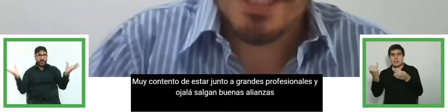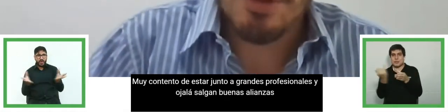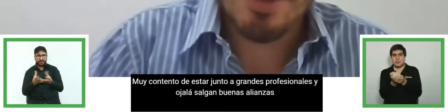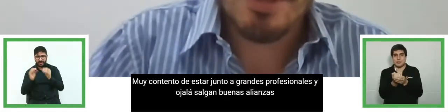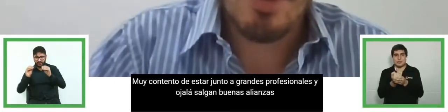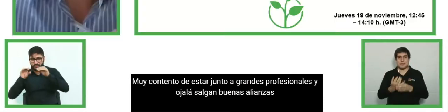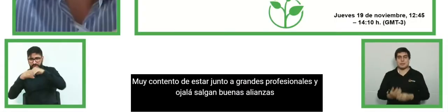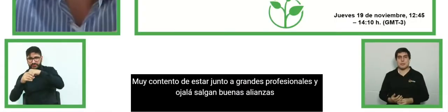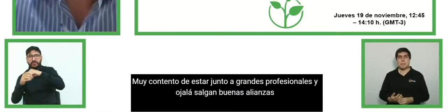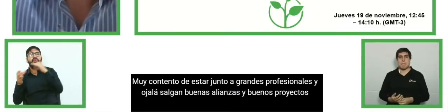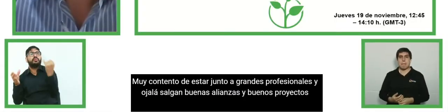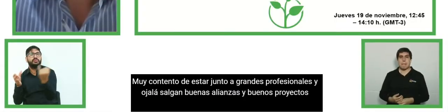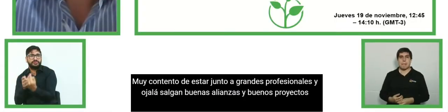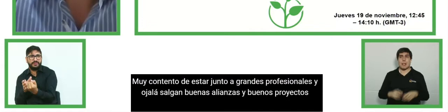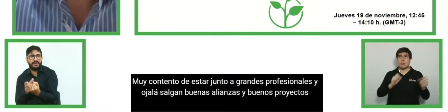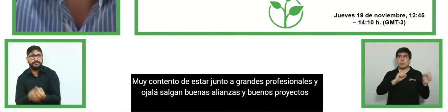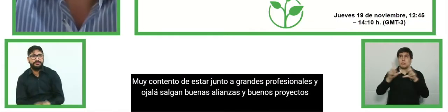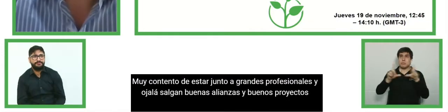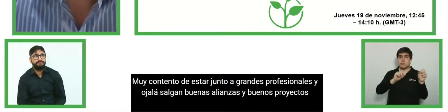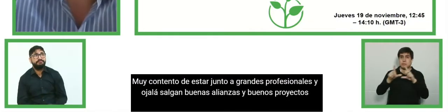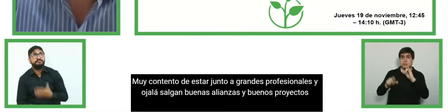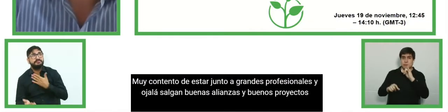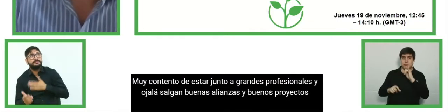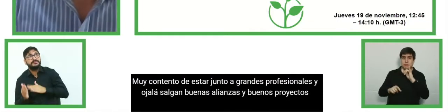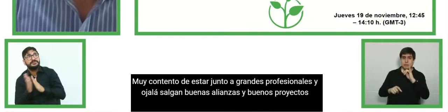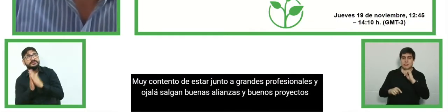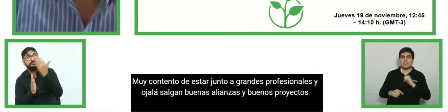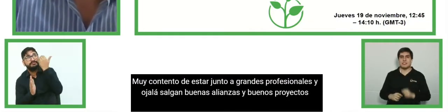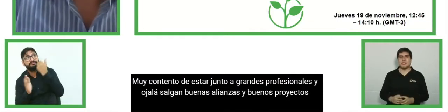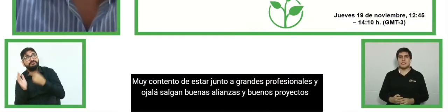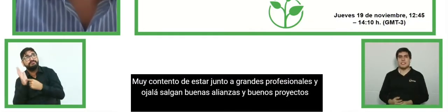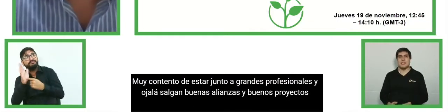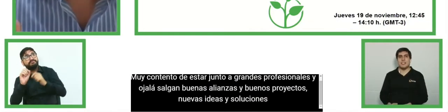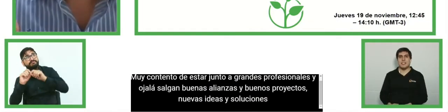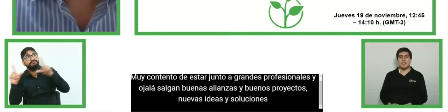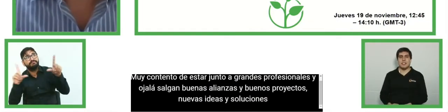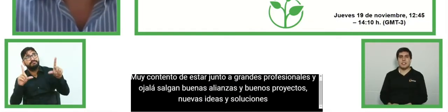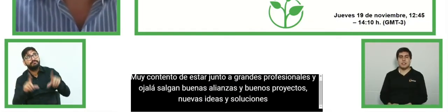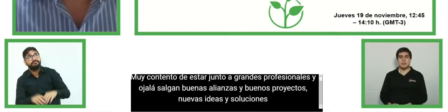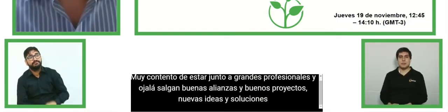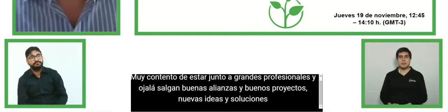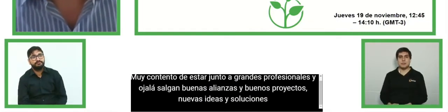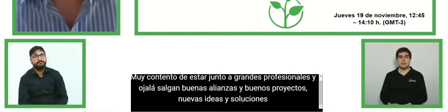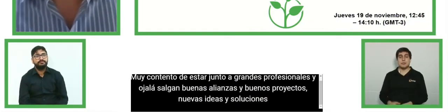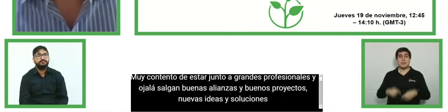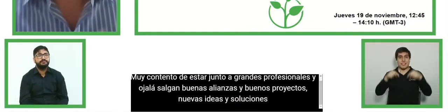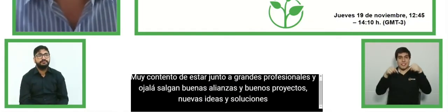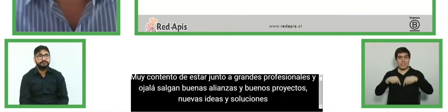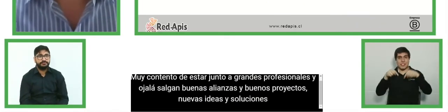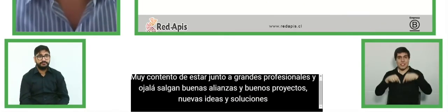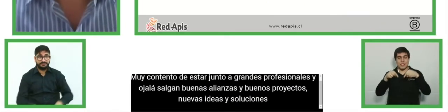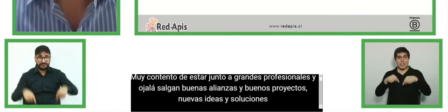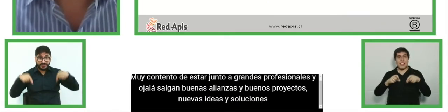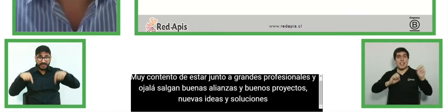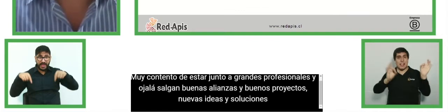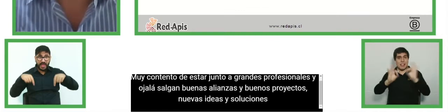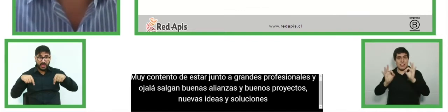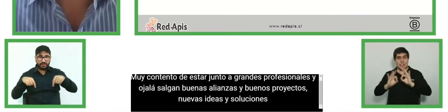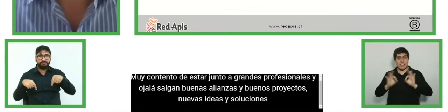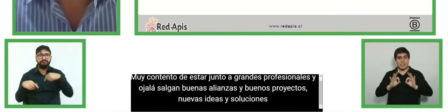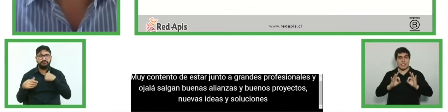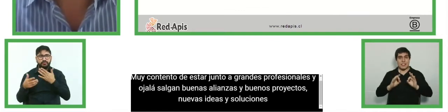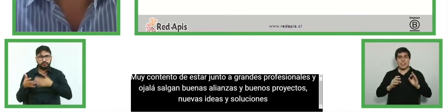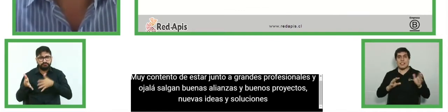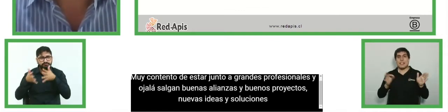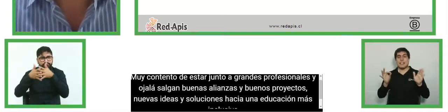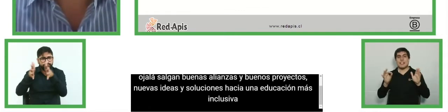Se está proyectando, ¿cierto? La presentación, ahí sí. Bueno, hoy día les vamos a contar desde Red APIs dos